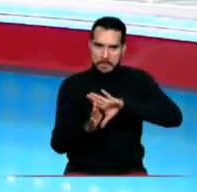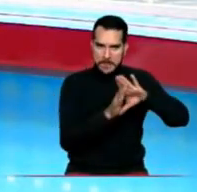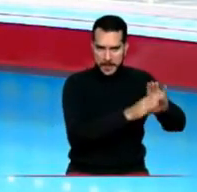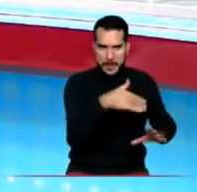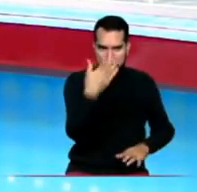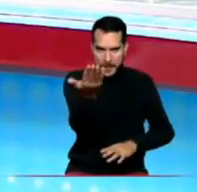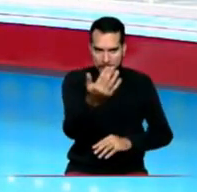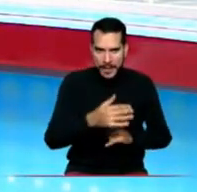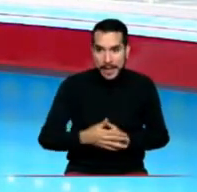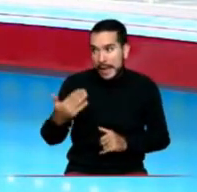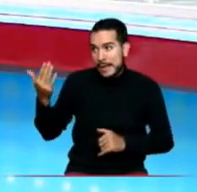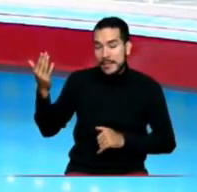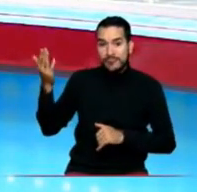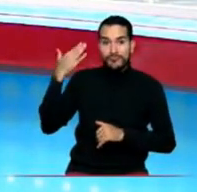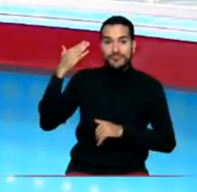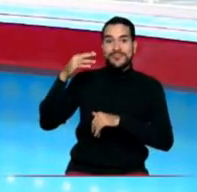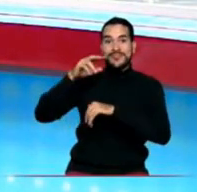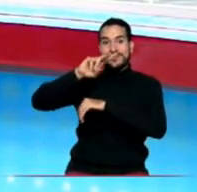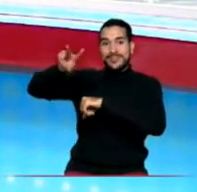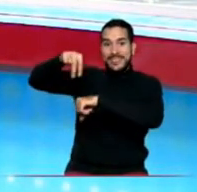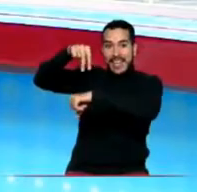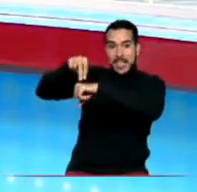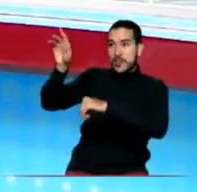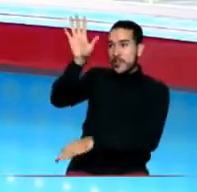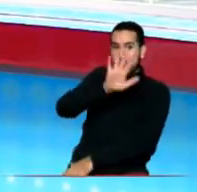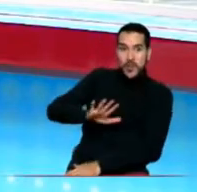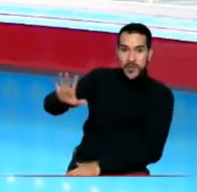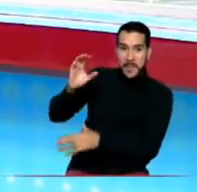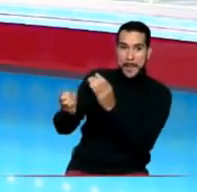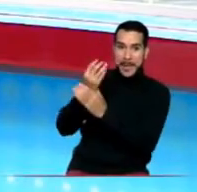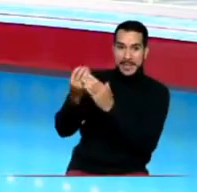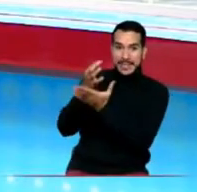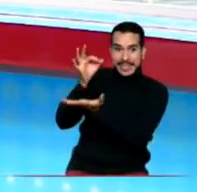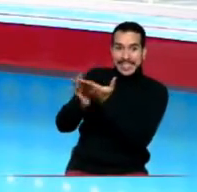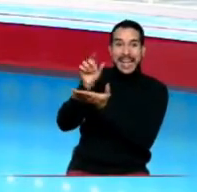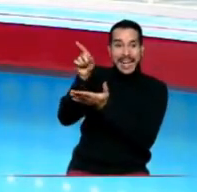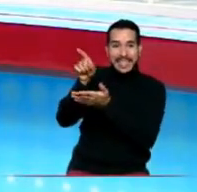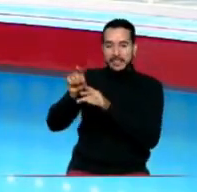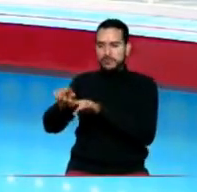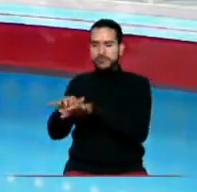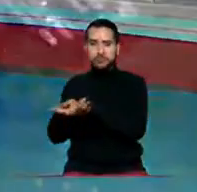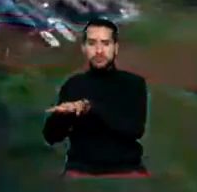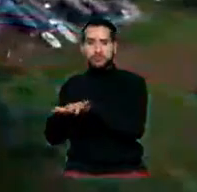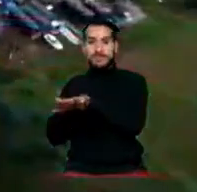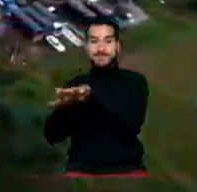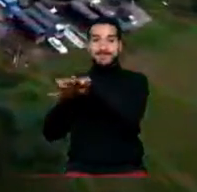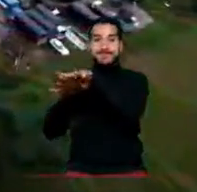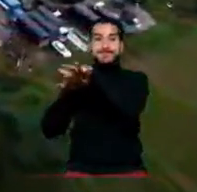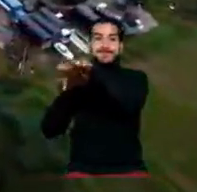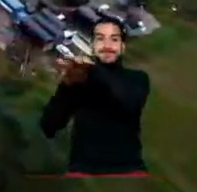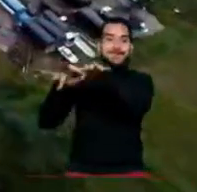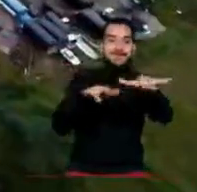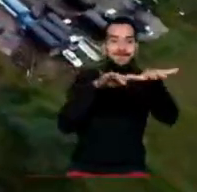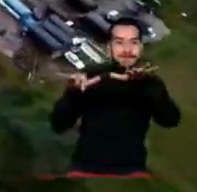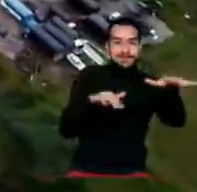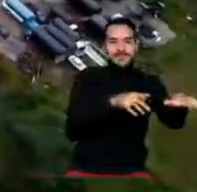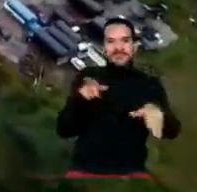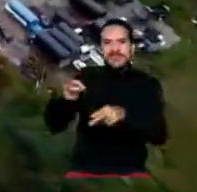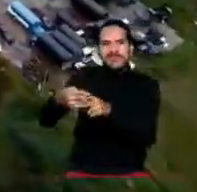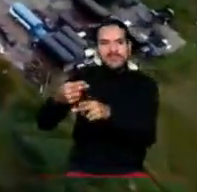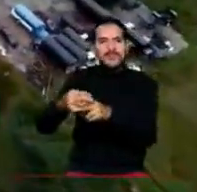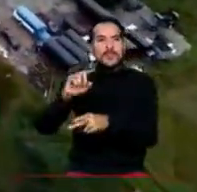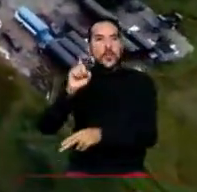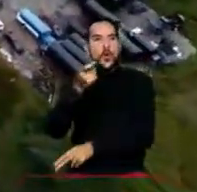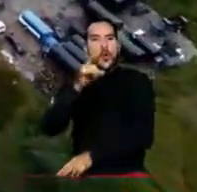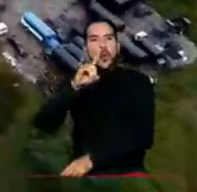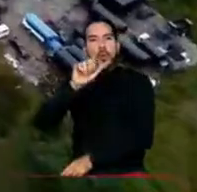emergencia presentada en la capital de Nariño por el desbordamiento de la quebrada Guachucal, el gobierno departamental y la unidad de gestión del riesgo